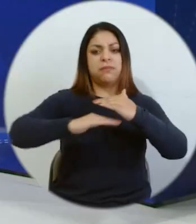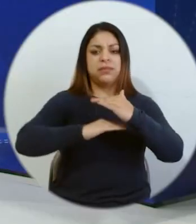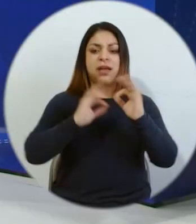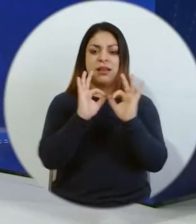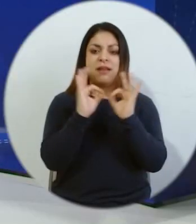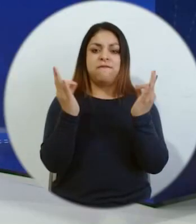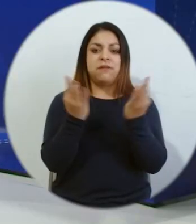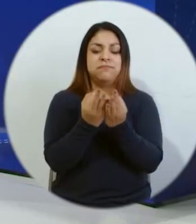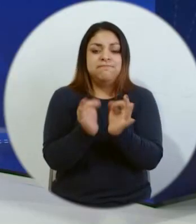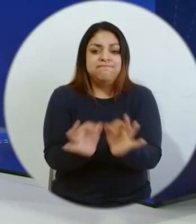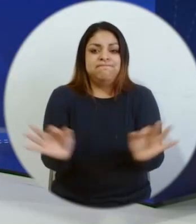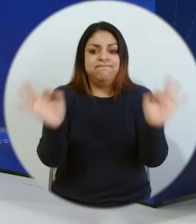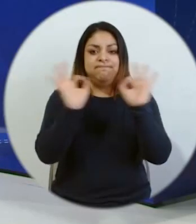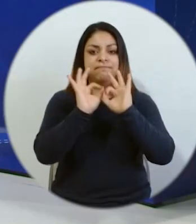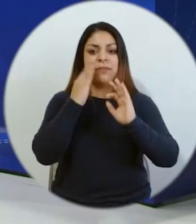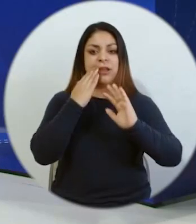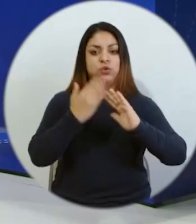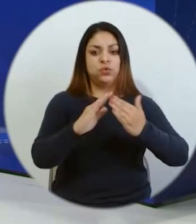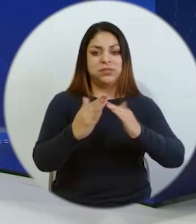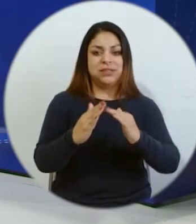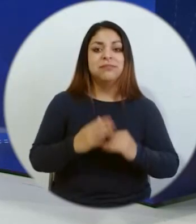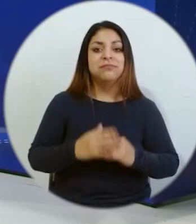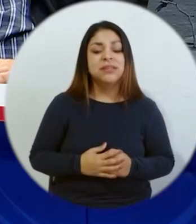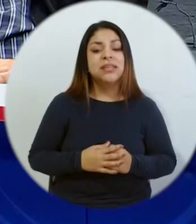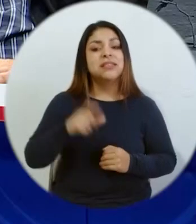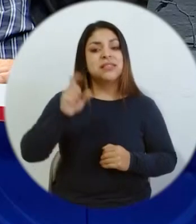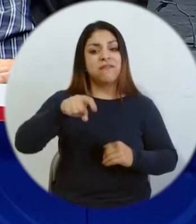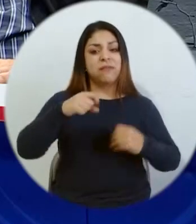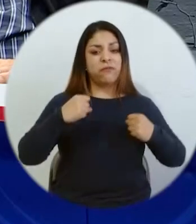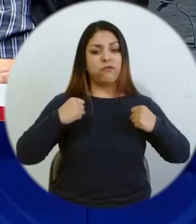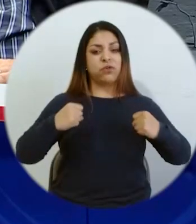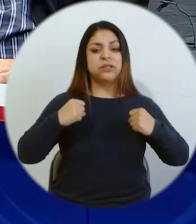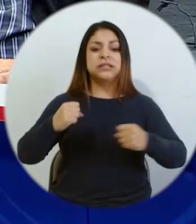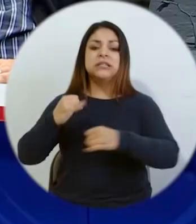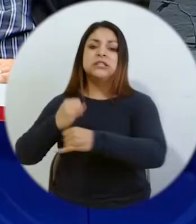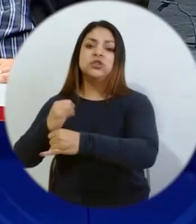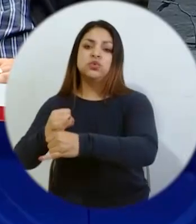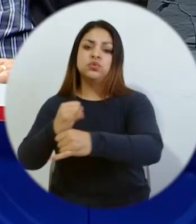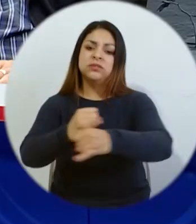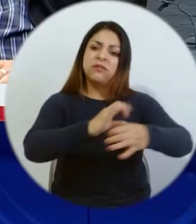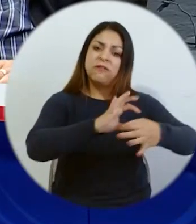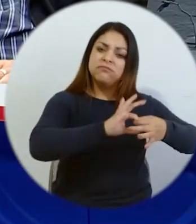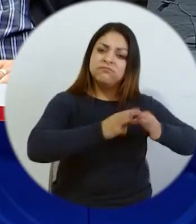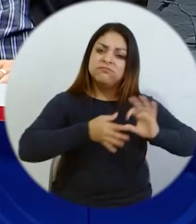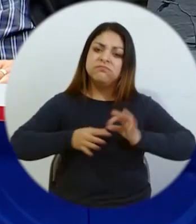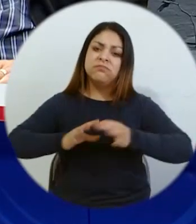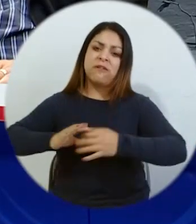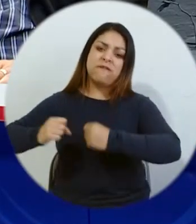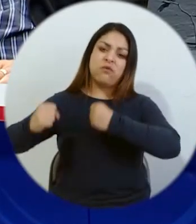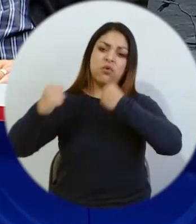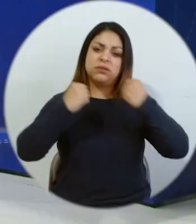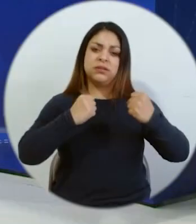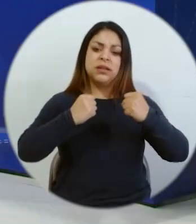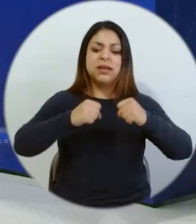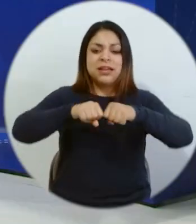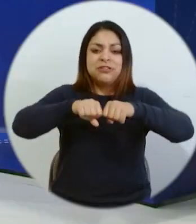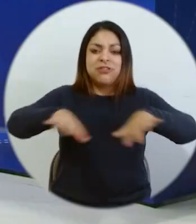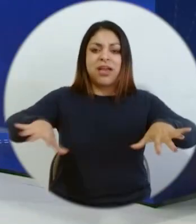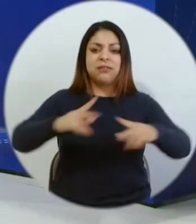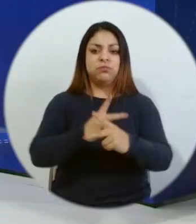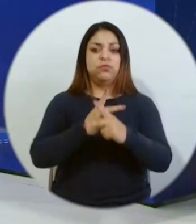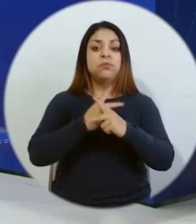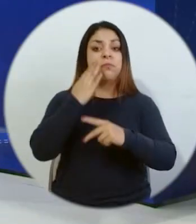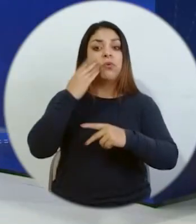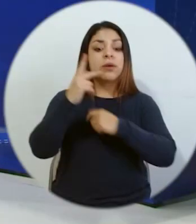Y también, pues, por supuesto que hay que fortalecer esas instituciones, la articulación entre las instituciones, las redes de protección,